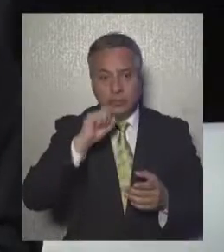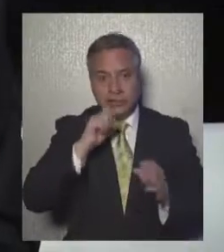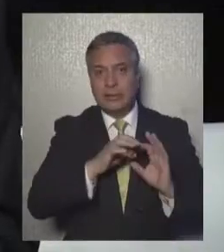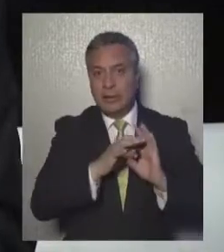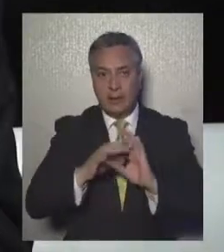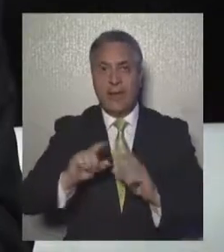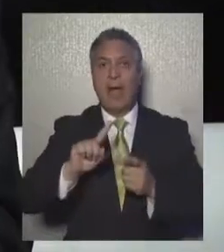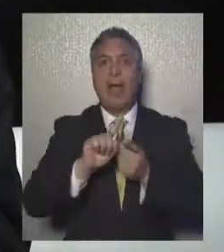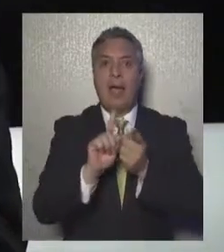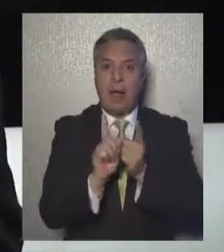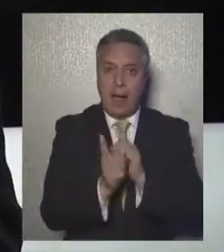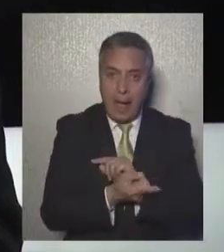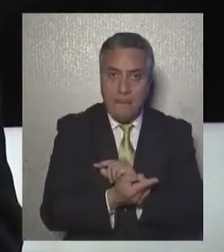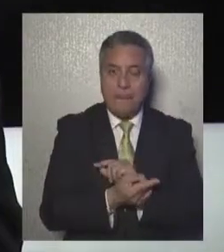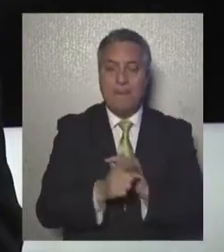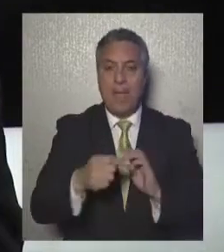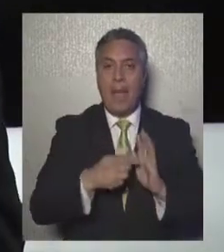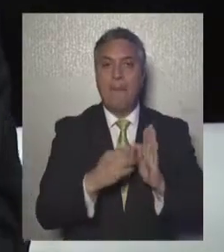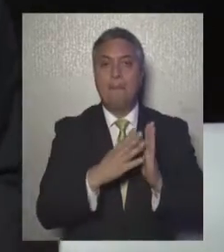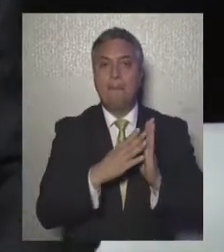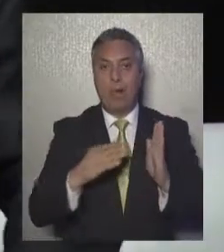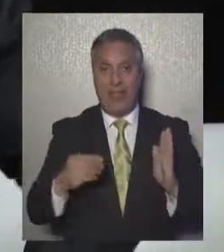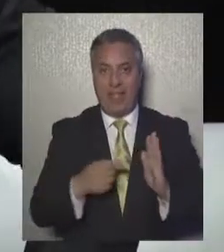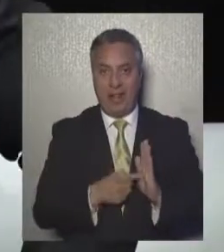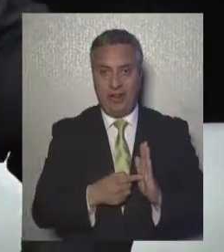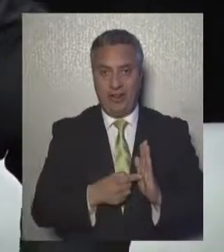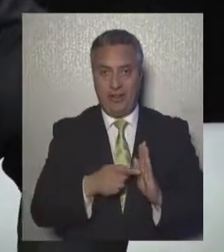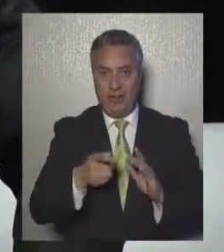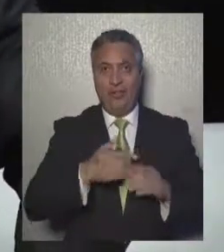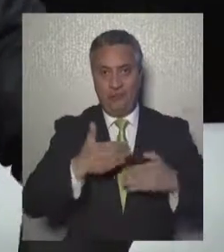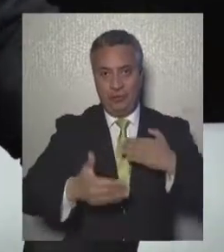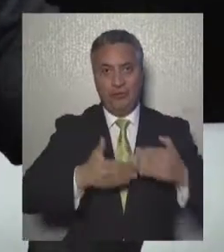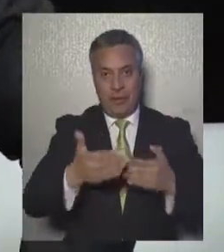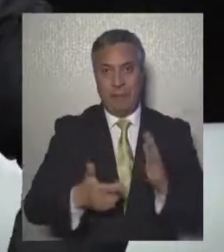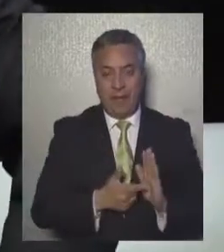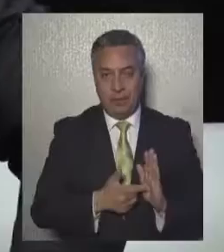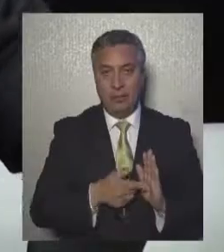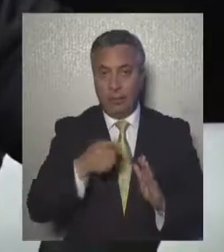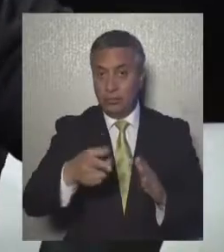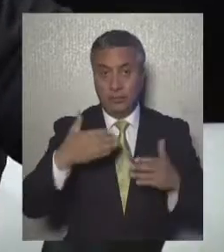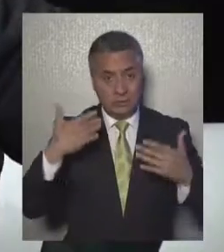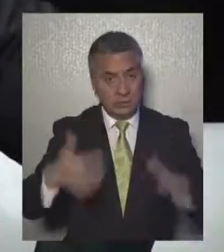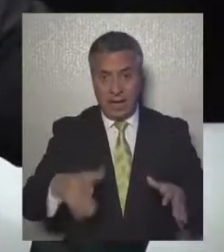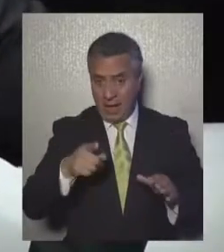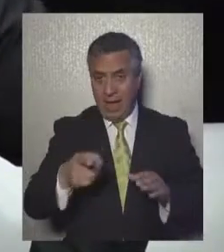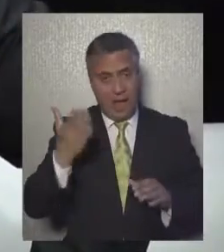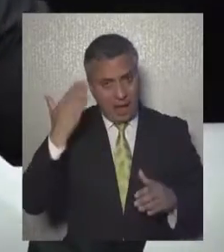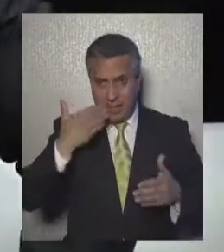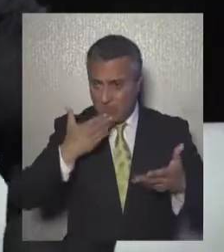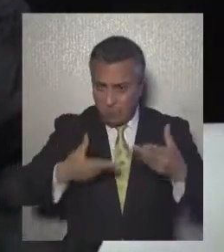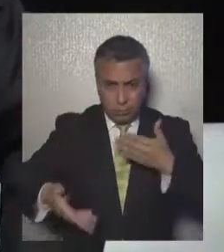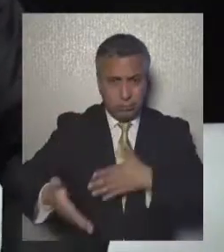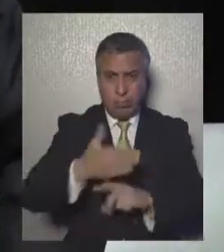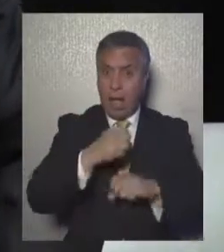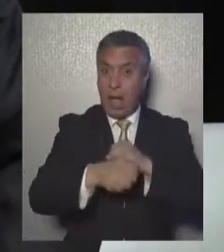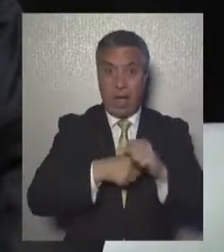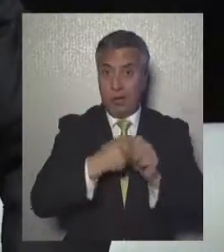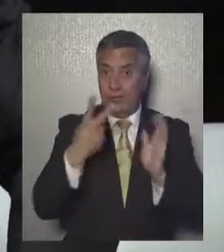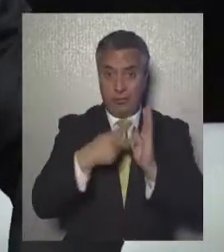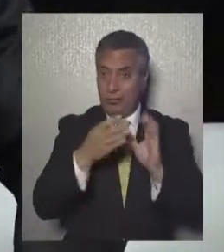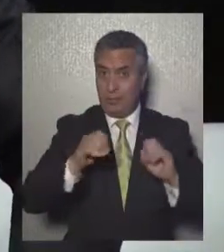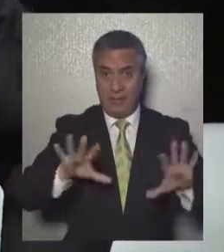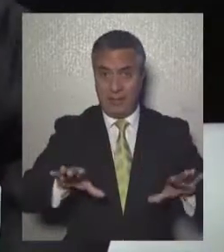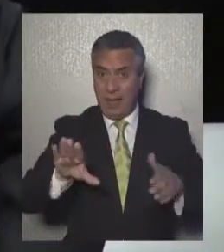que ha funcionado el sector de telecomunicaciones. Esto está discutido en el World Economic Forum el año 2010. Los países